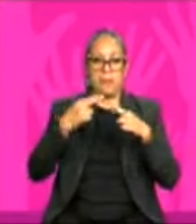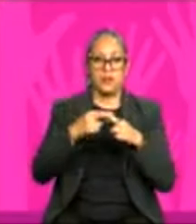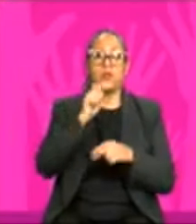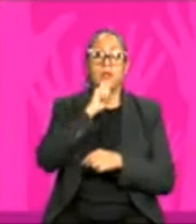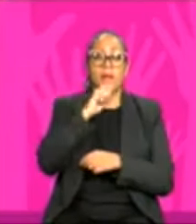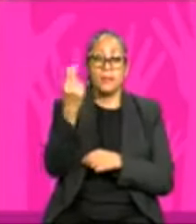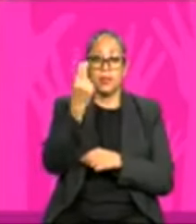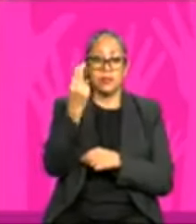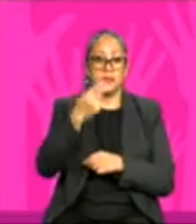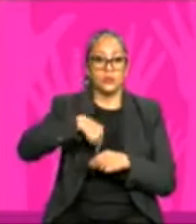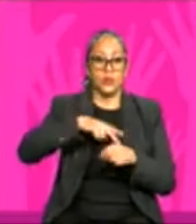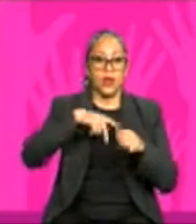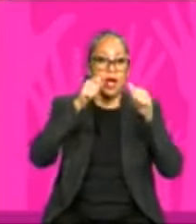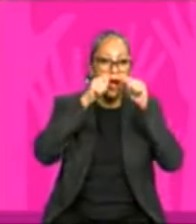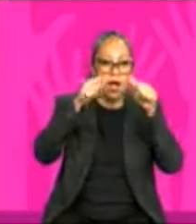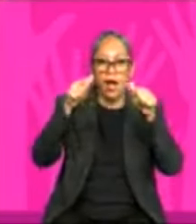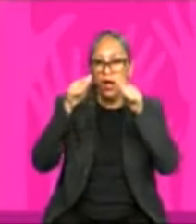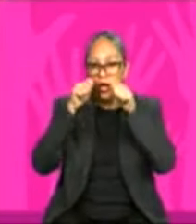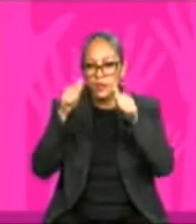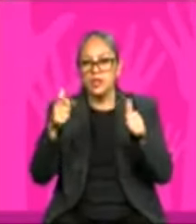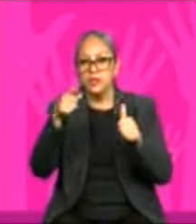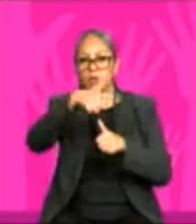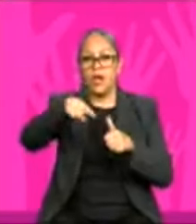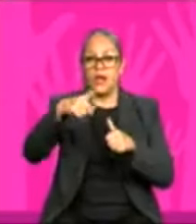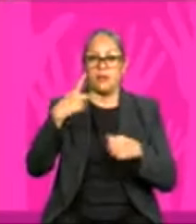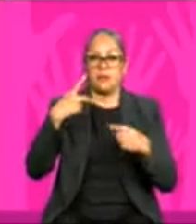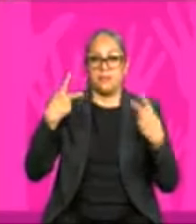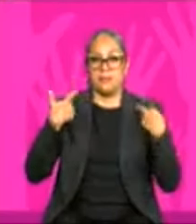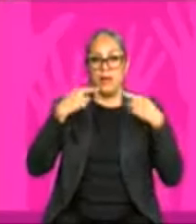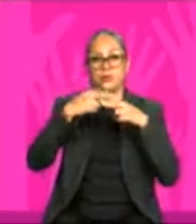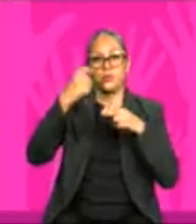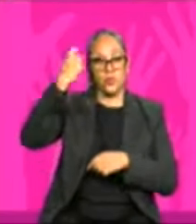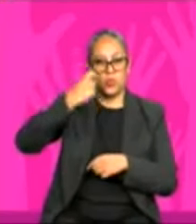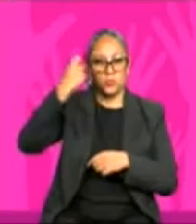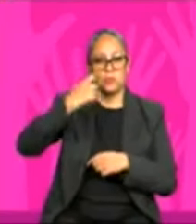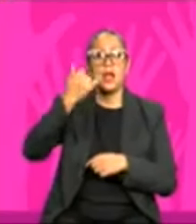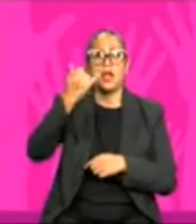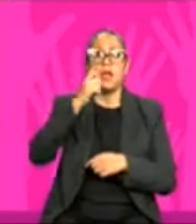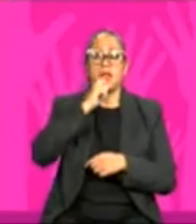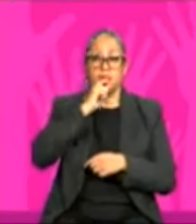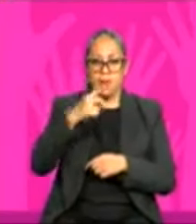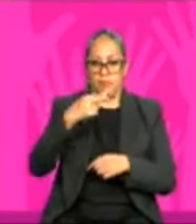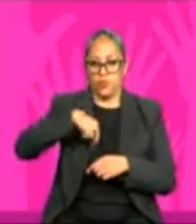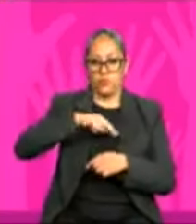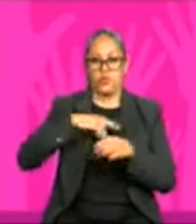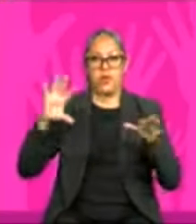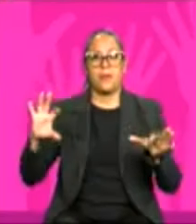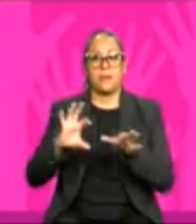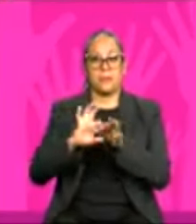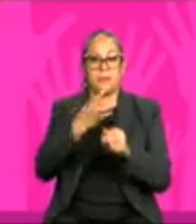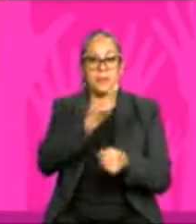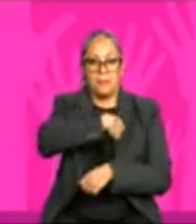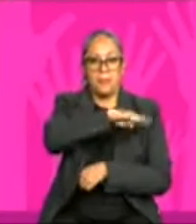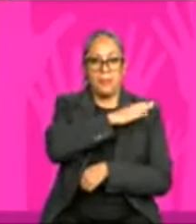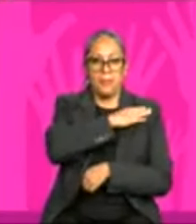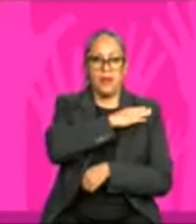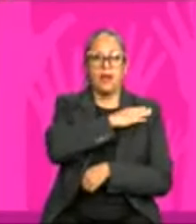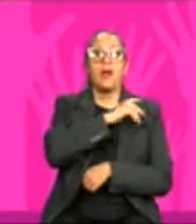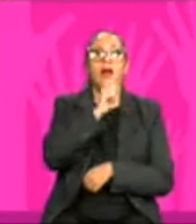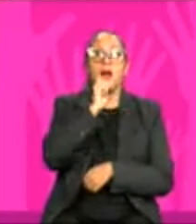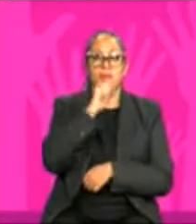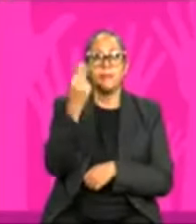las demandas de los maestros jubilados. Y de la mano de la doctora Claudia Sheinbaum, vamos a